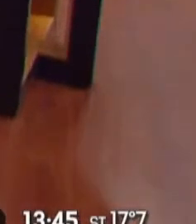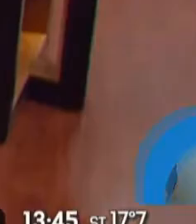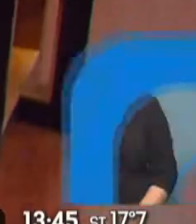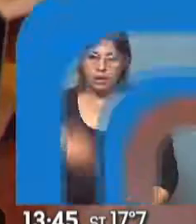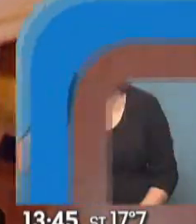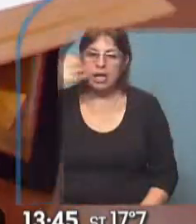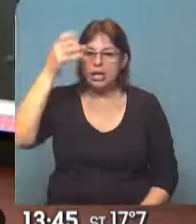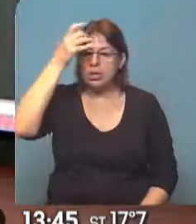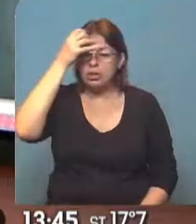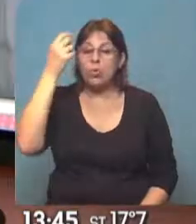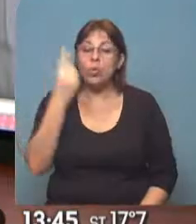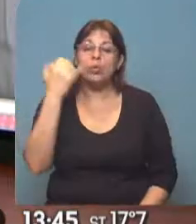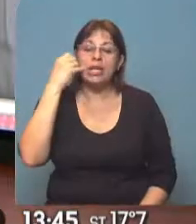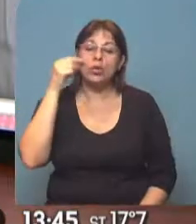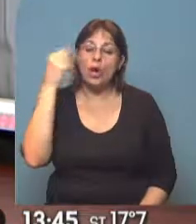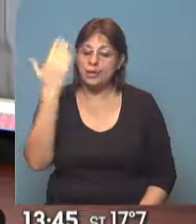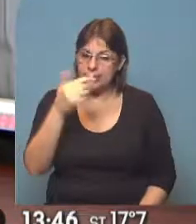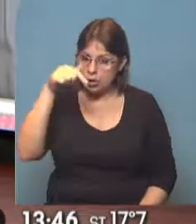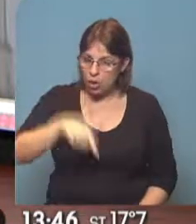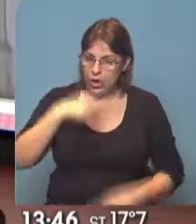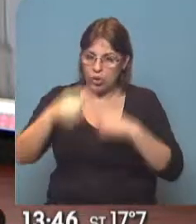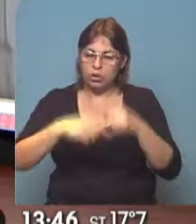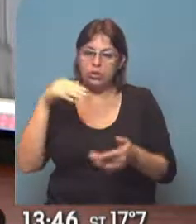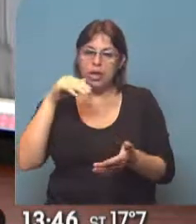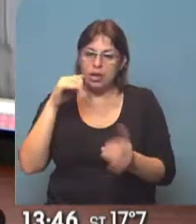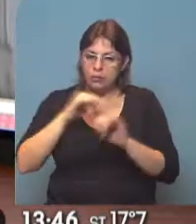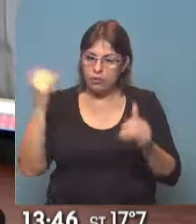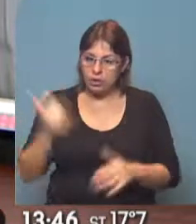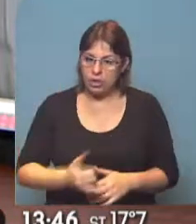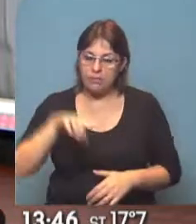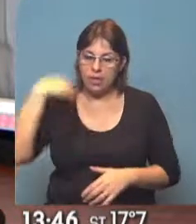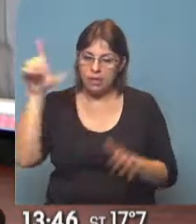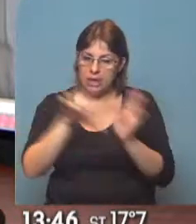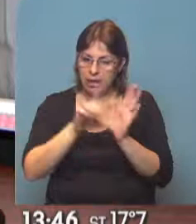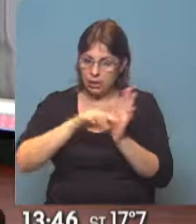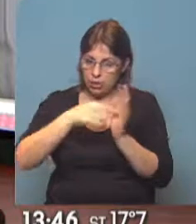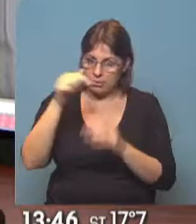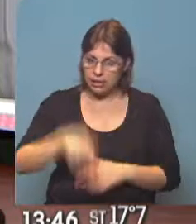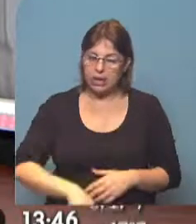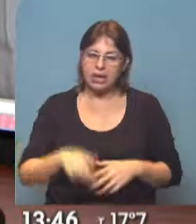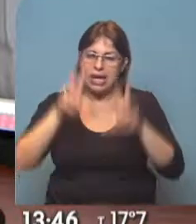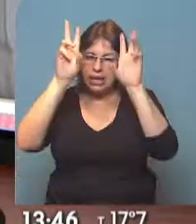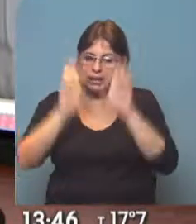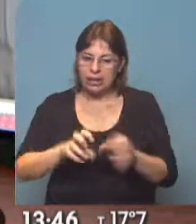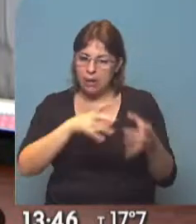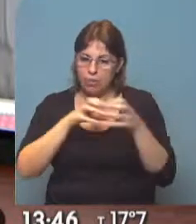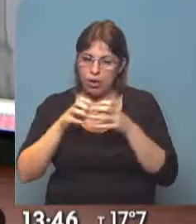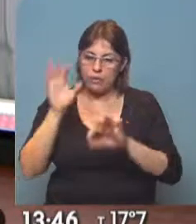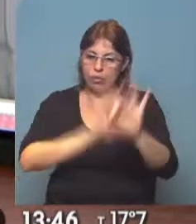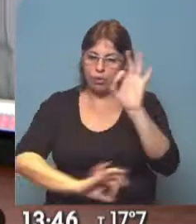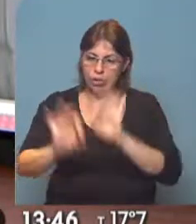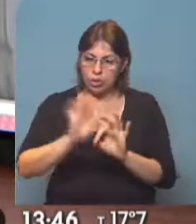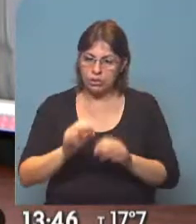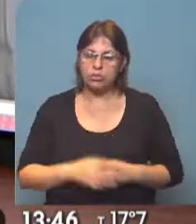45 minutos que pasaron ya de las 13 y nosotros seguimos con más información. Mañana en la legislatura porteña se va a tratar este polémico proyecto